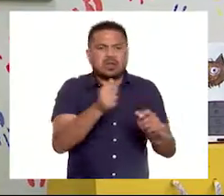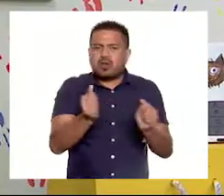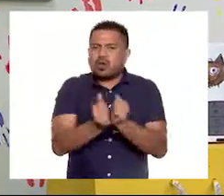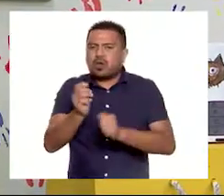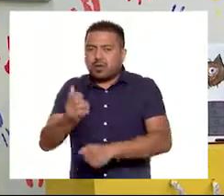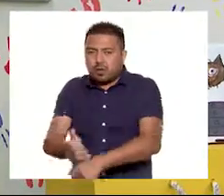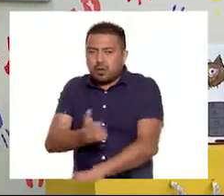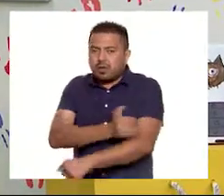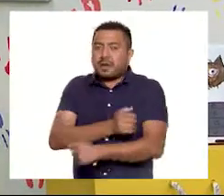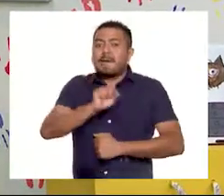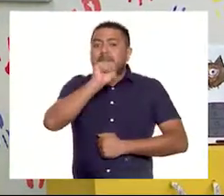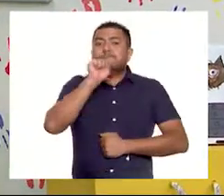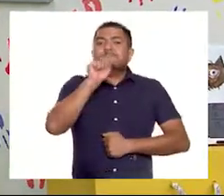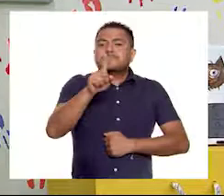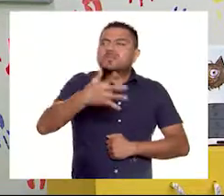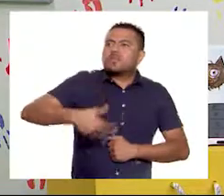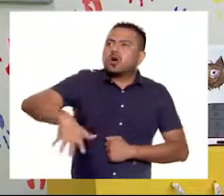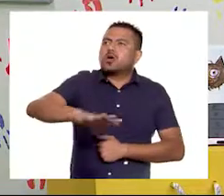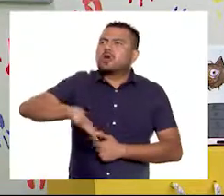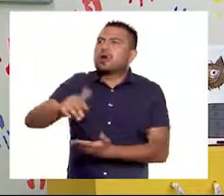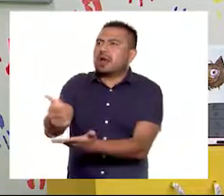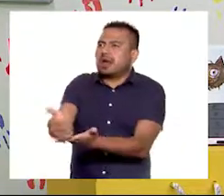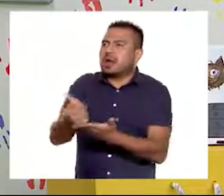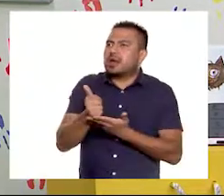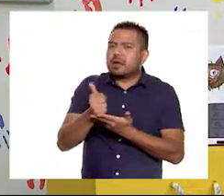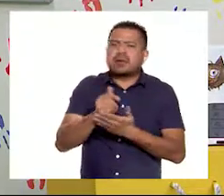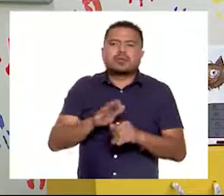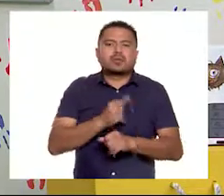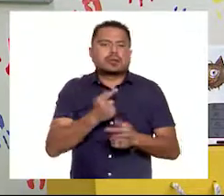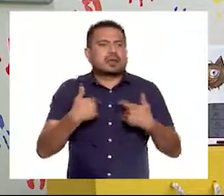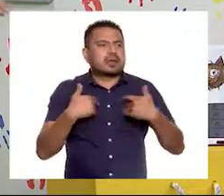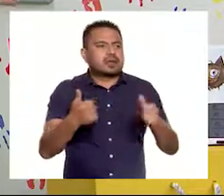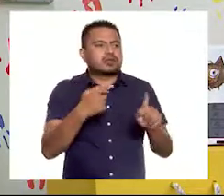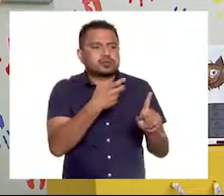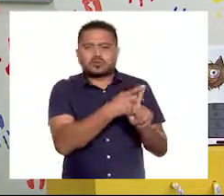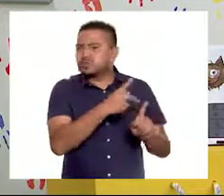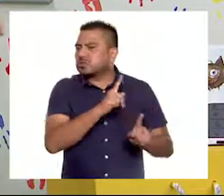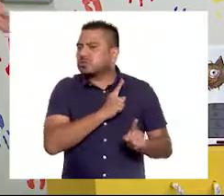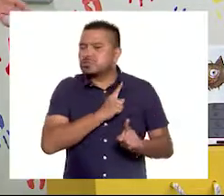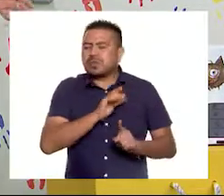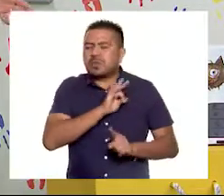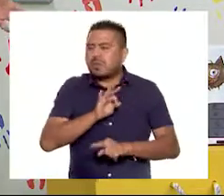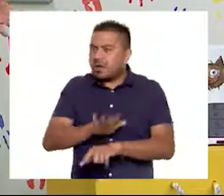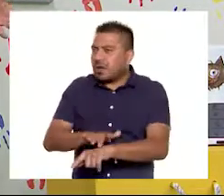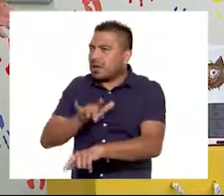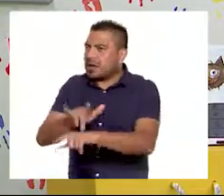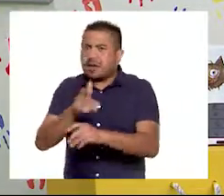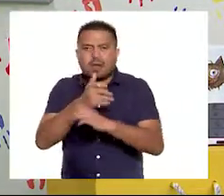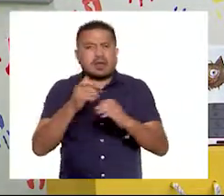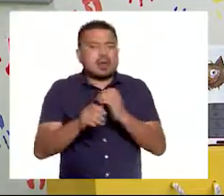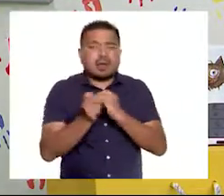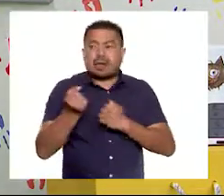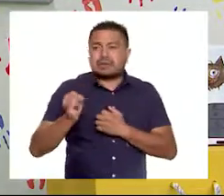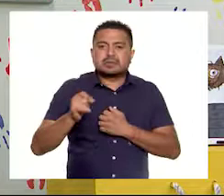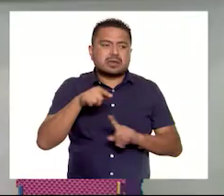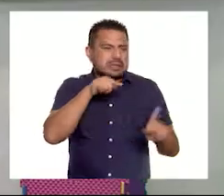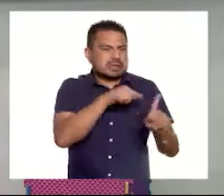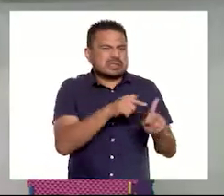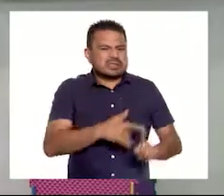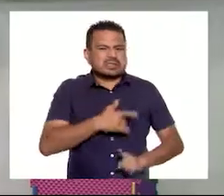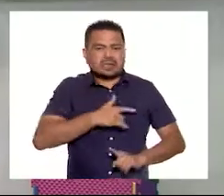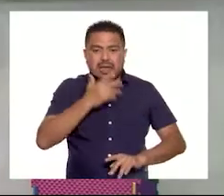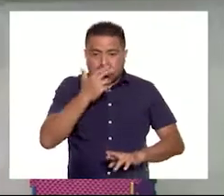compañeros. También buscó ayuda porque entendió que ella solita no podía enfrentar esta situación. Ella se